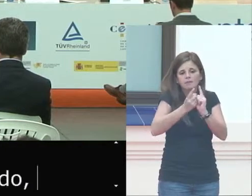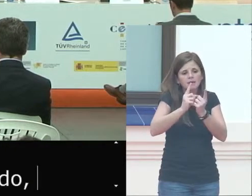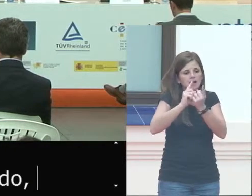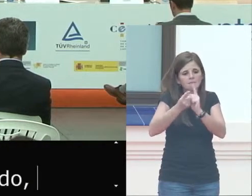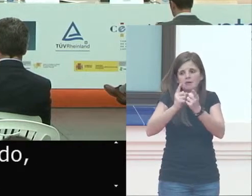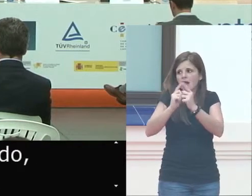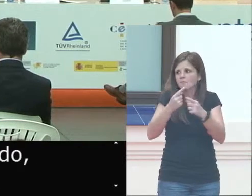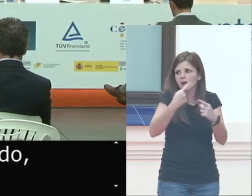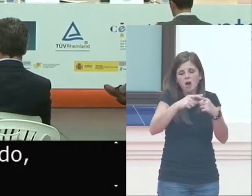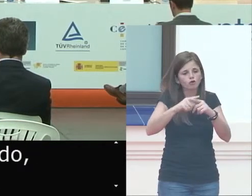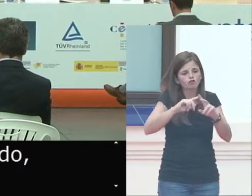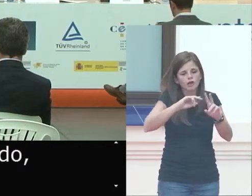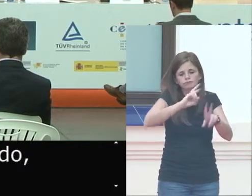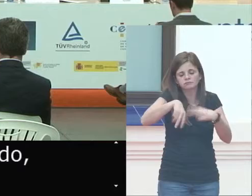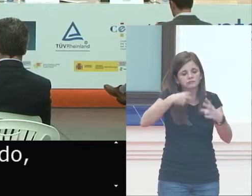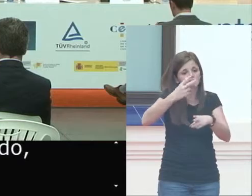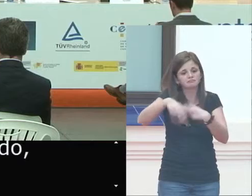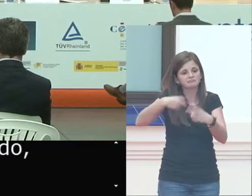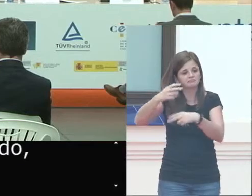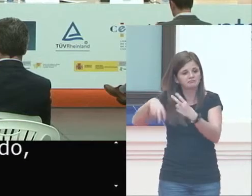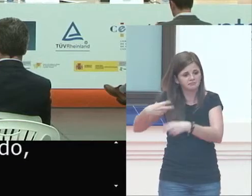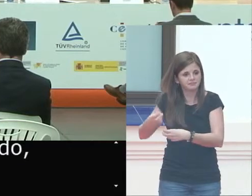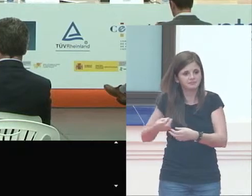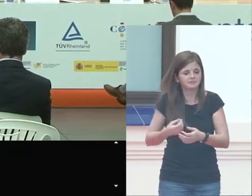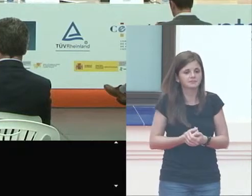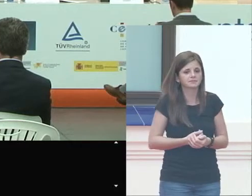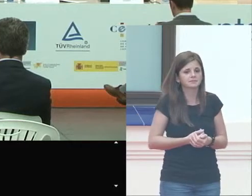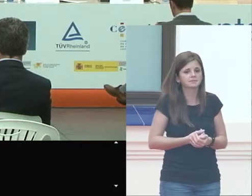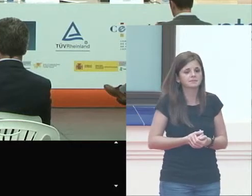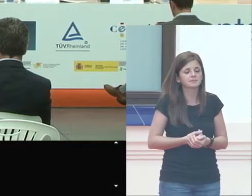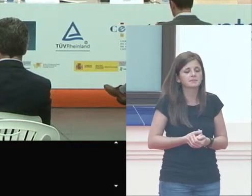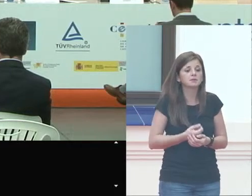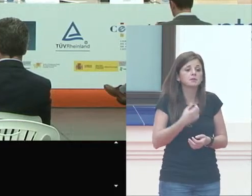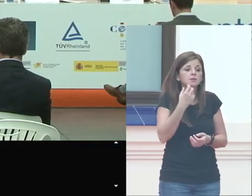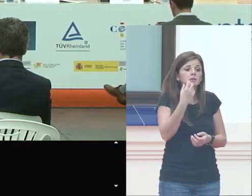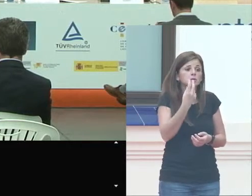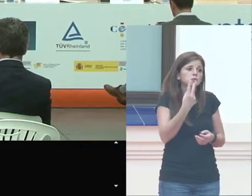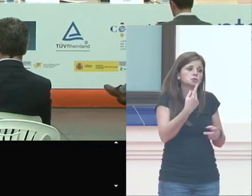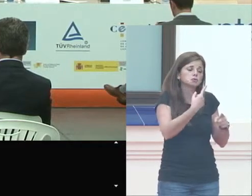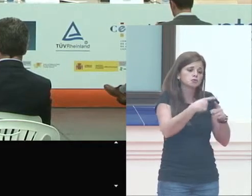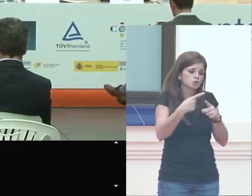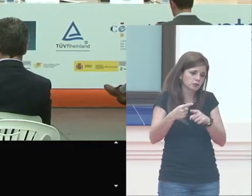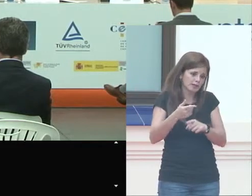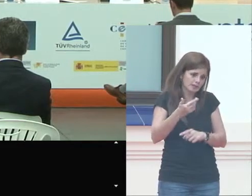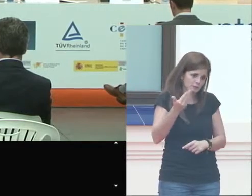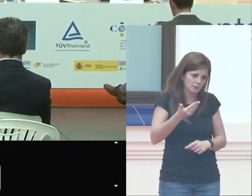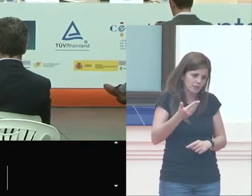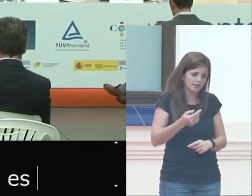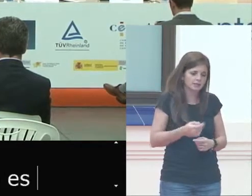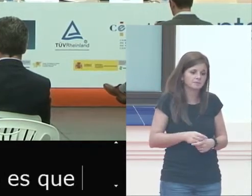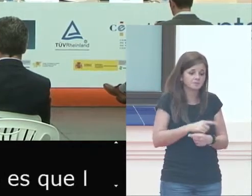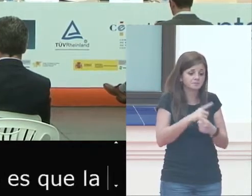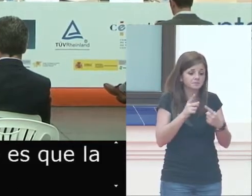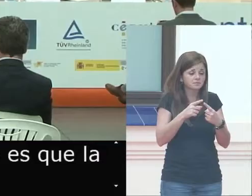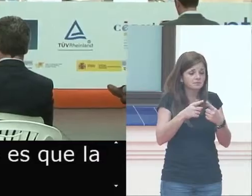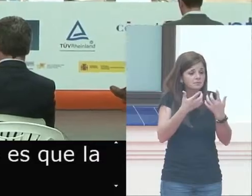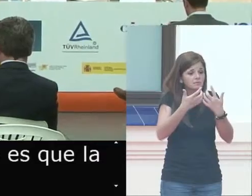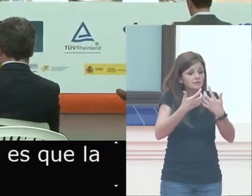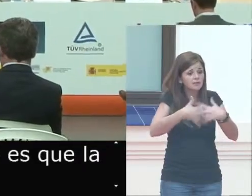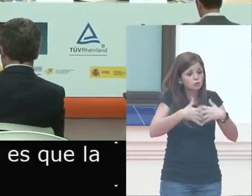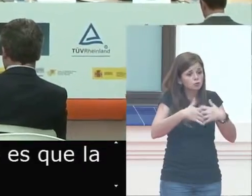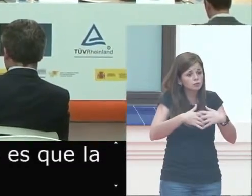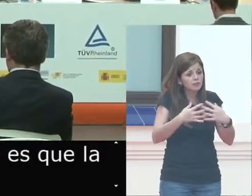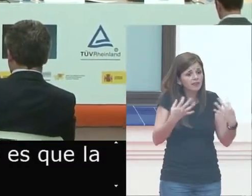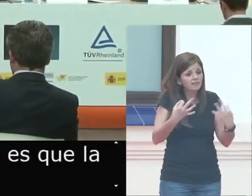cambiando cosas. Hay un par de cosas importantes. Uno es que la industria tiene que